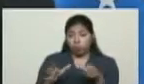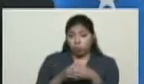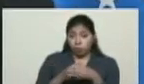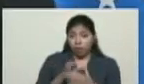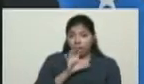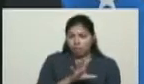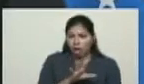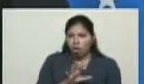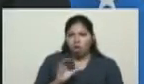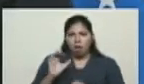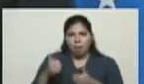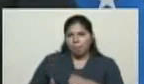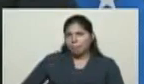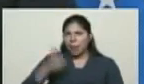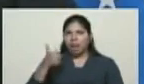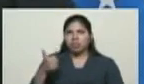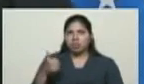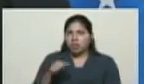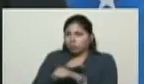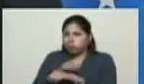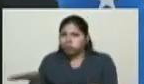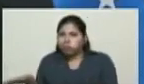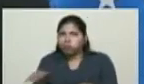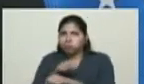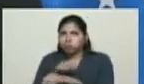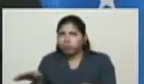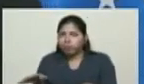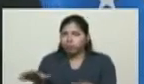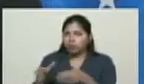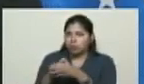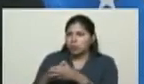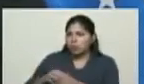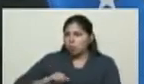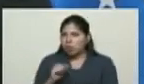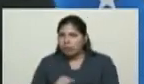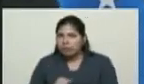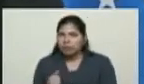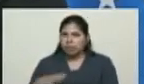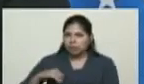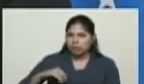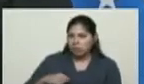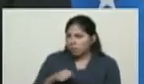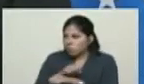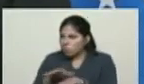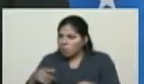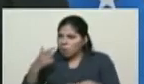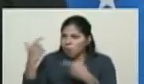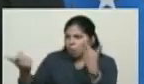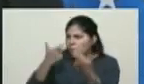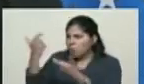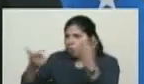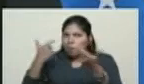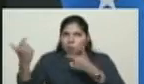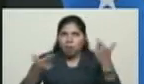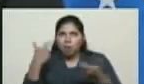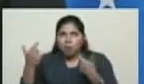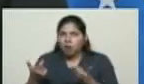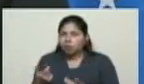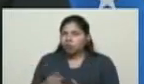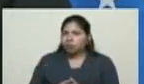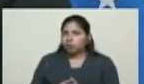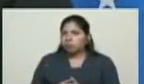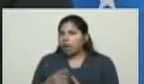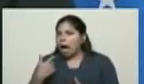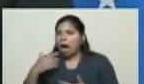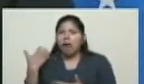medidas de vigilancia y patrullaje, realizar saturaciones, operativos en la zona, hasta dar con